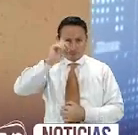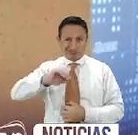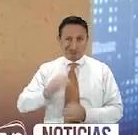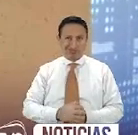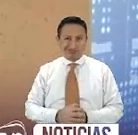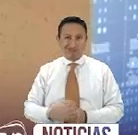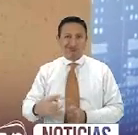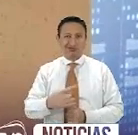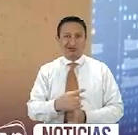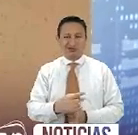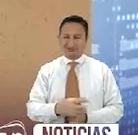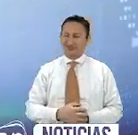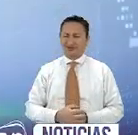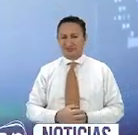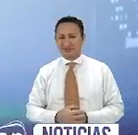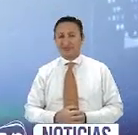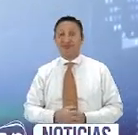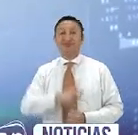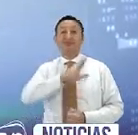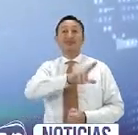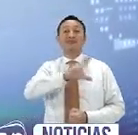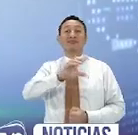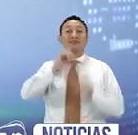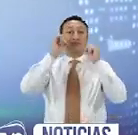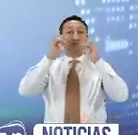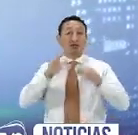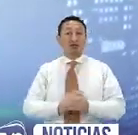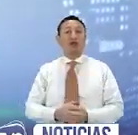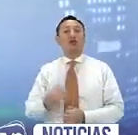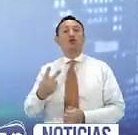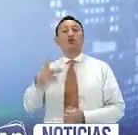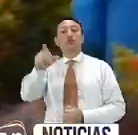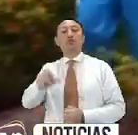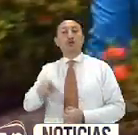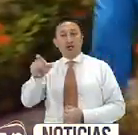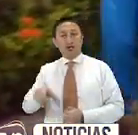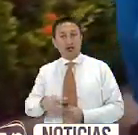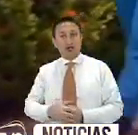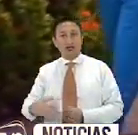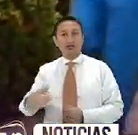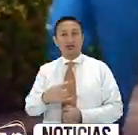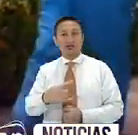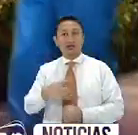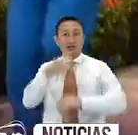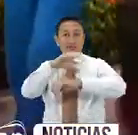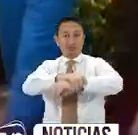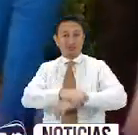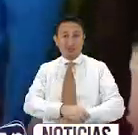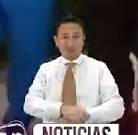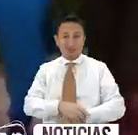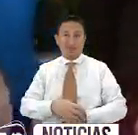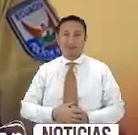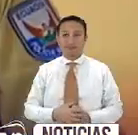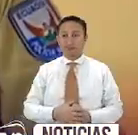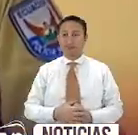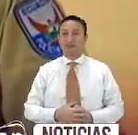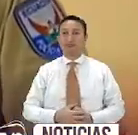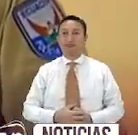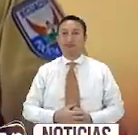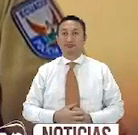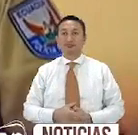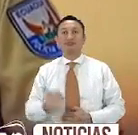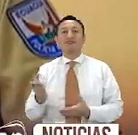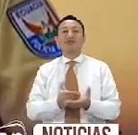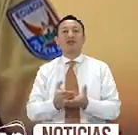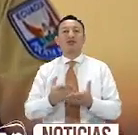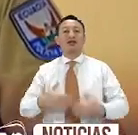mimetización delictiva. El 30 de septiembre, dos sujetos fueron víctimas de su propia fiebre. Servicio de salud,